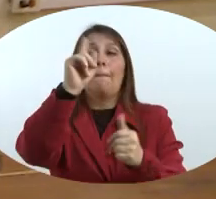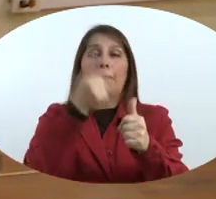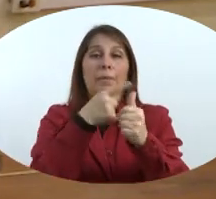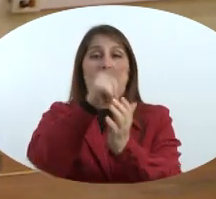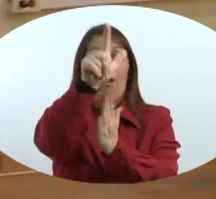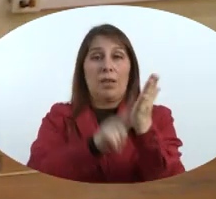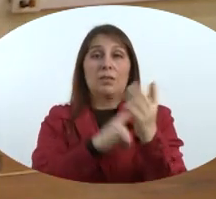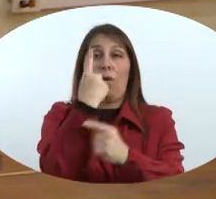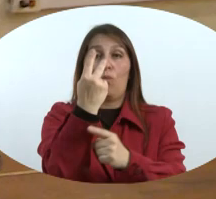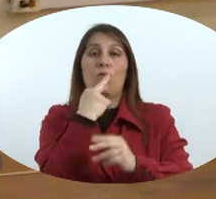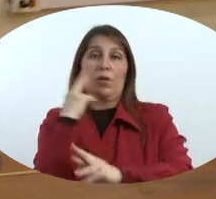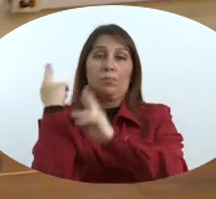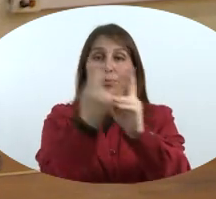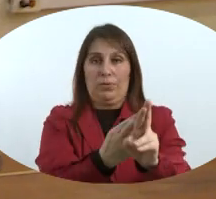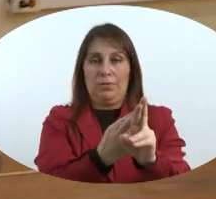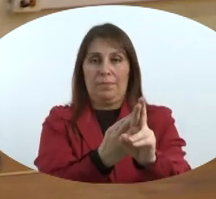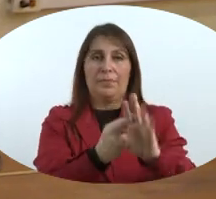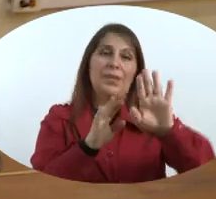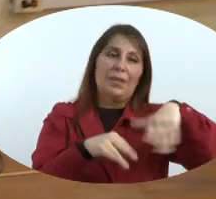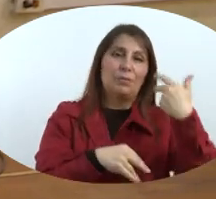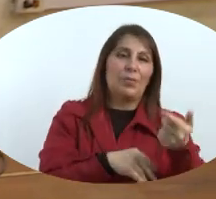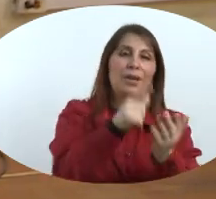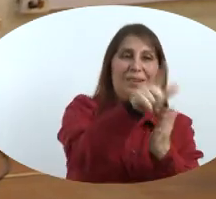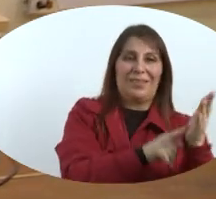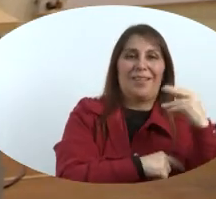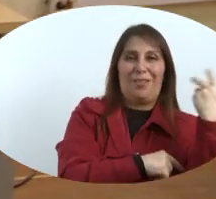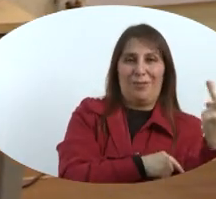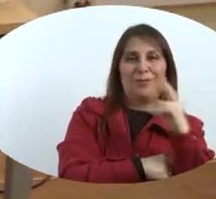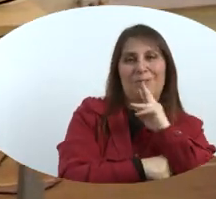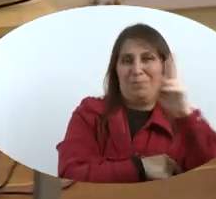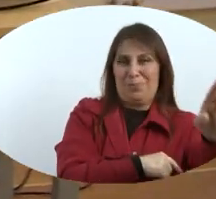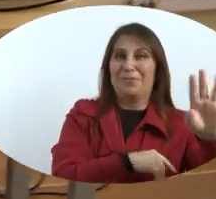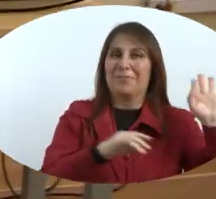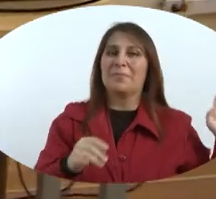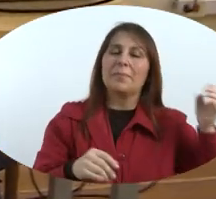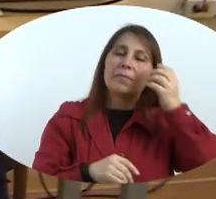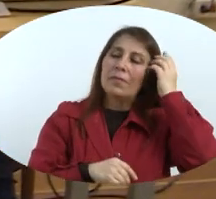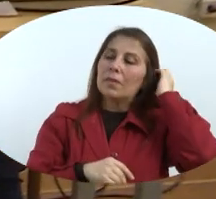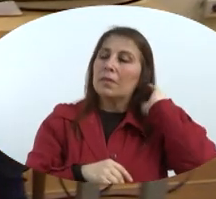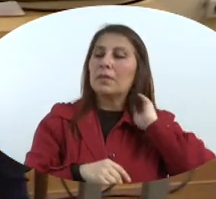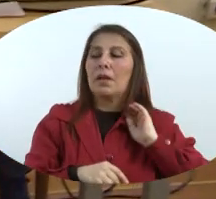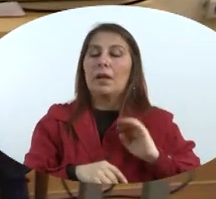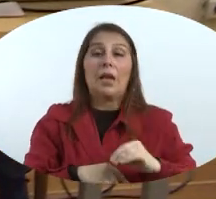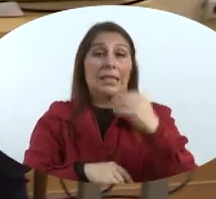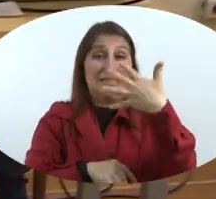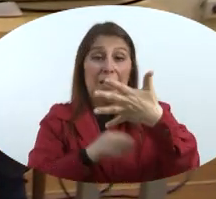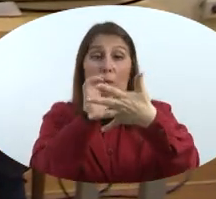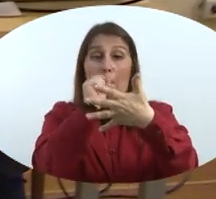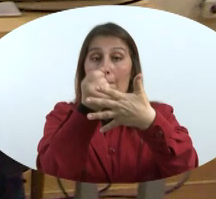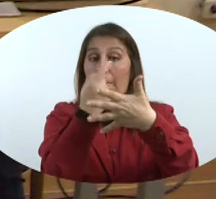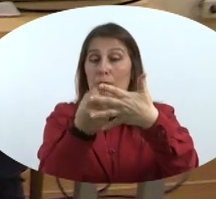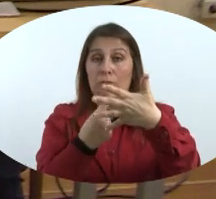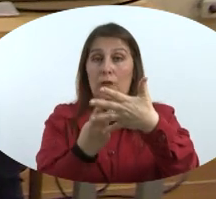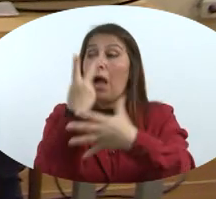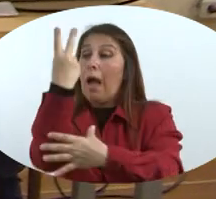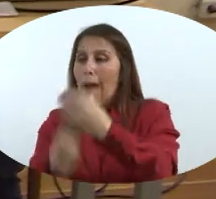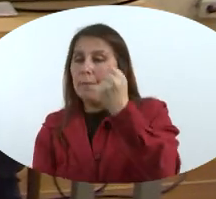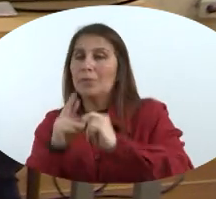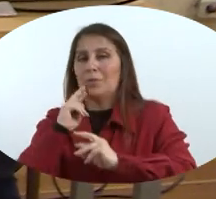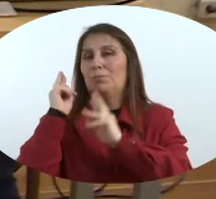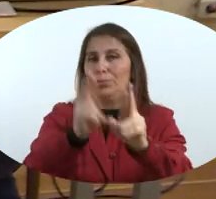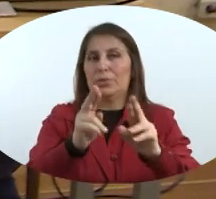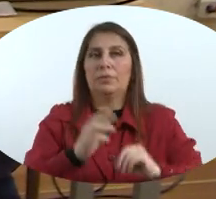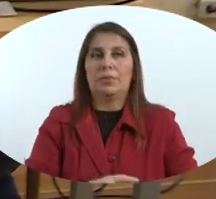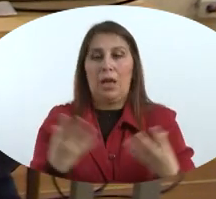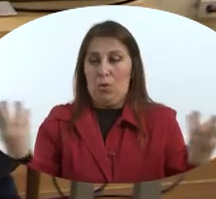primera plancha número uno y luego va la plancha número 2 para escoger una de las cinco preguntas que son para los dos